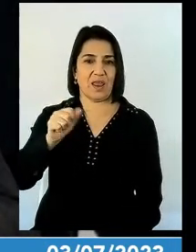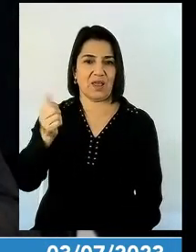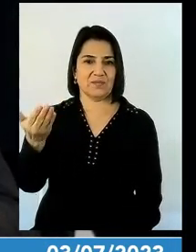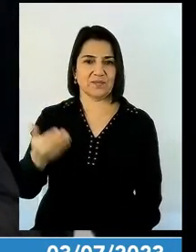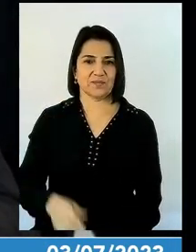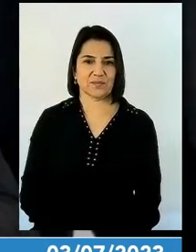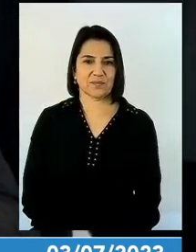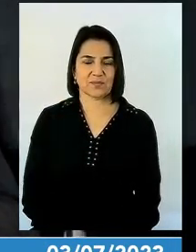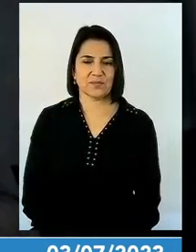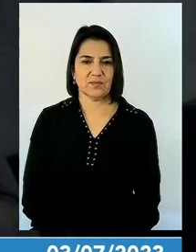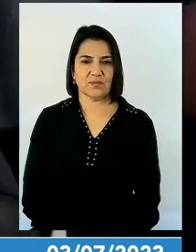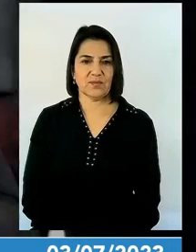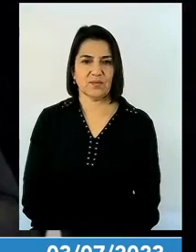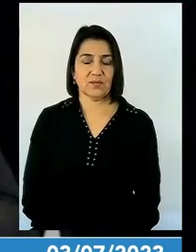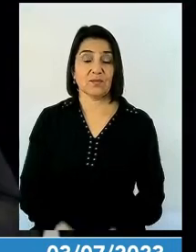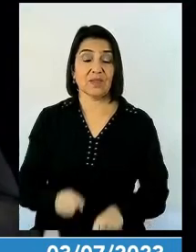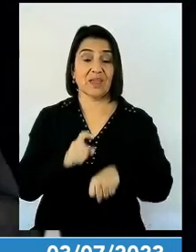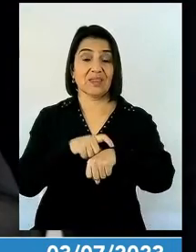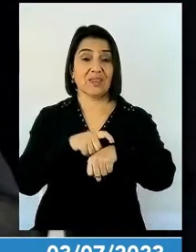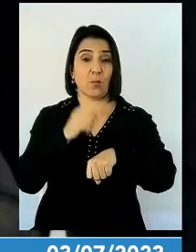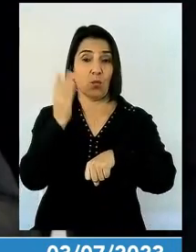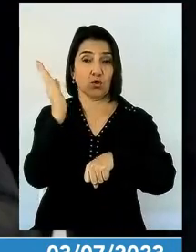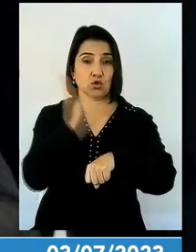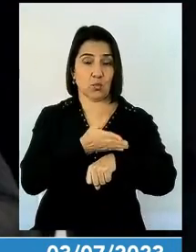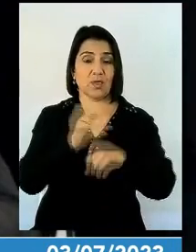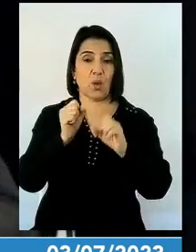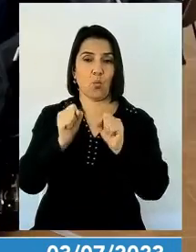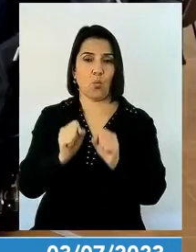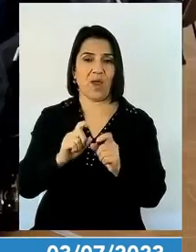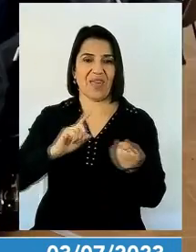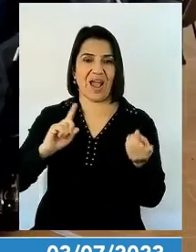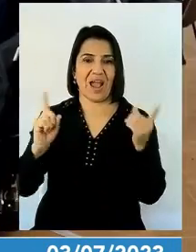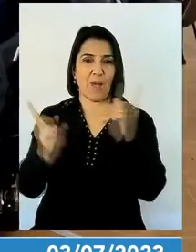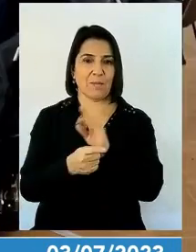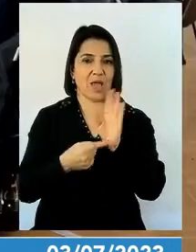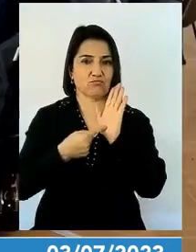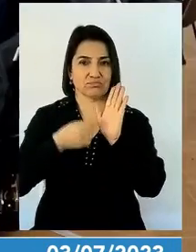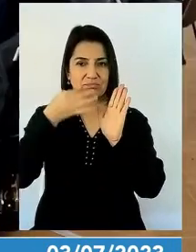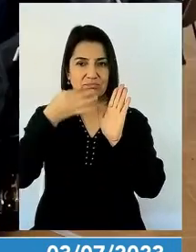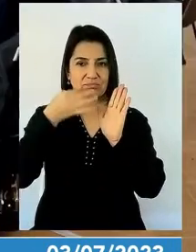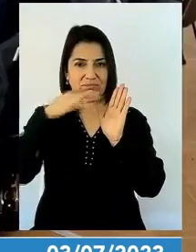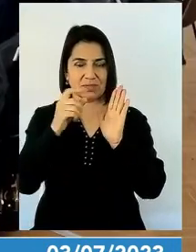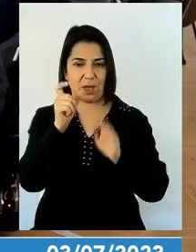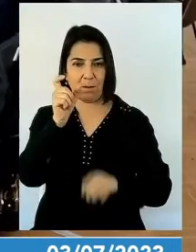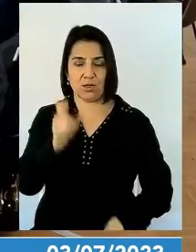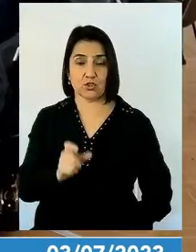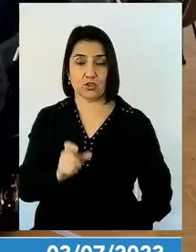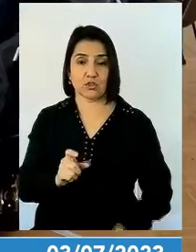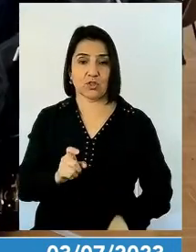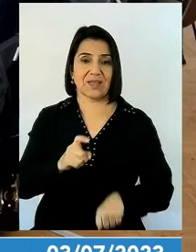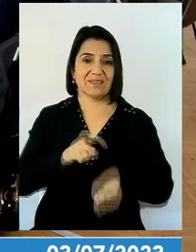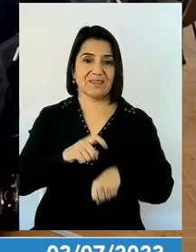vamos a suspender para que puedan cambiar ahí los expositores por un minuto.